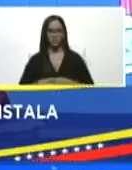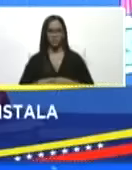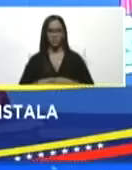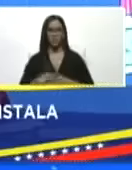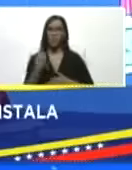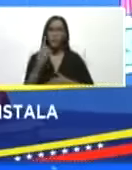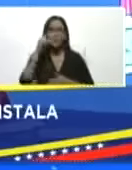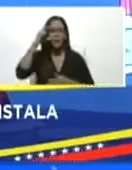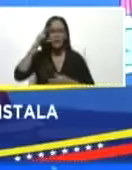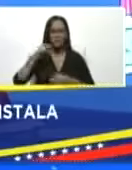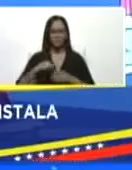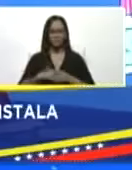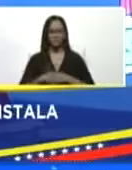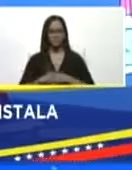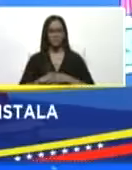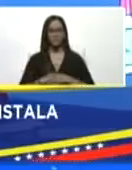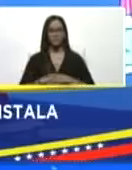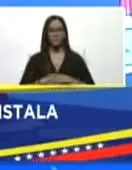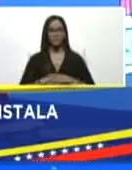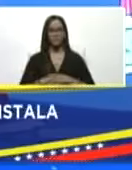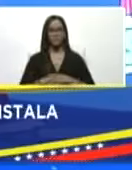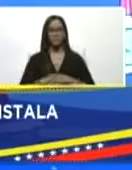por un día,